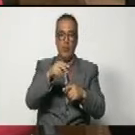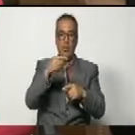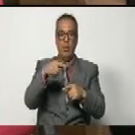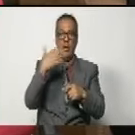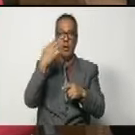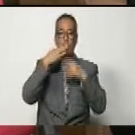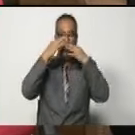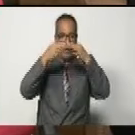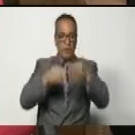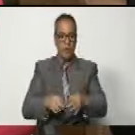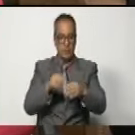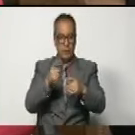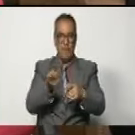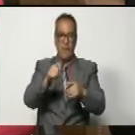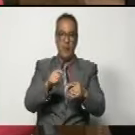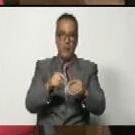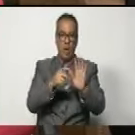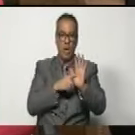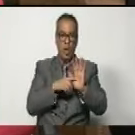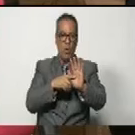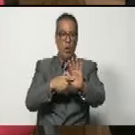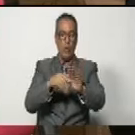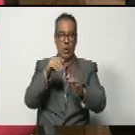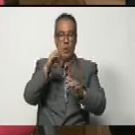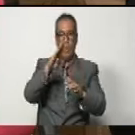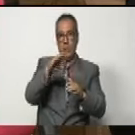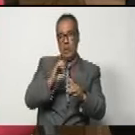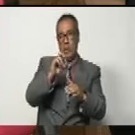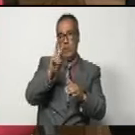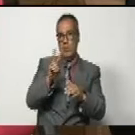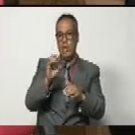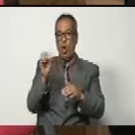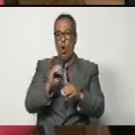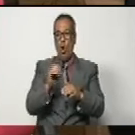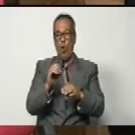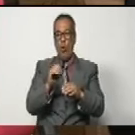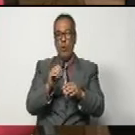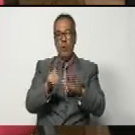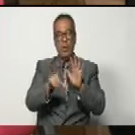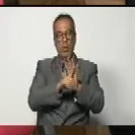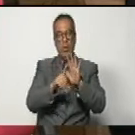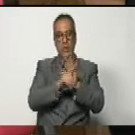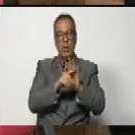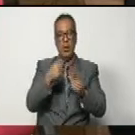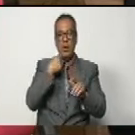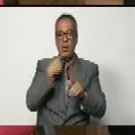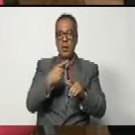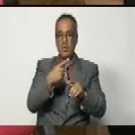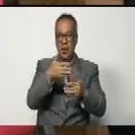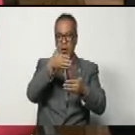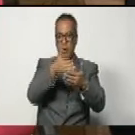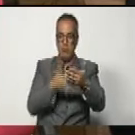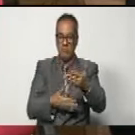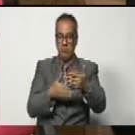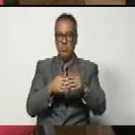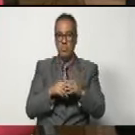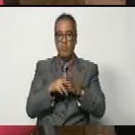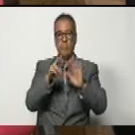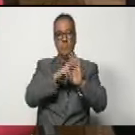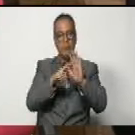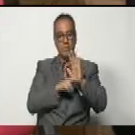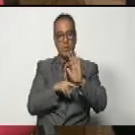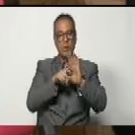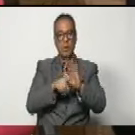cambio oficial de la moneda de mayor valor publicado por el Banco Central de Venezuela o el valor establecido en el reglamento vigente de esta ley,